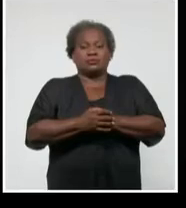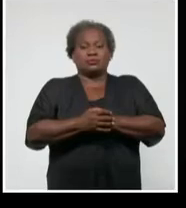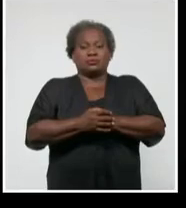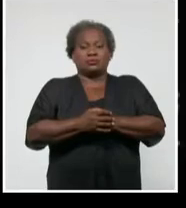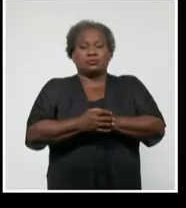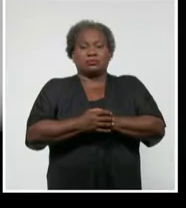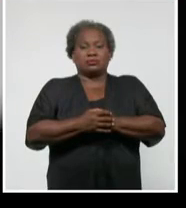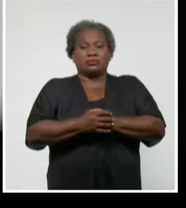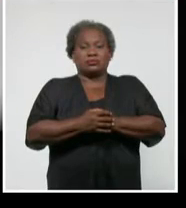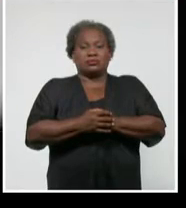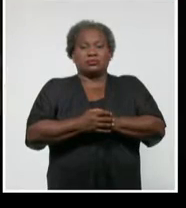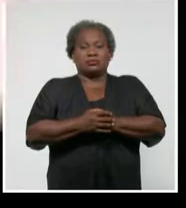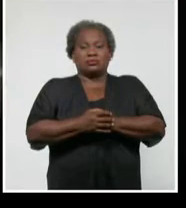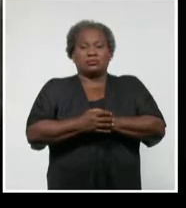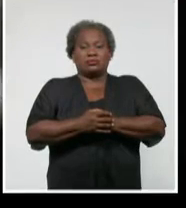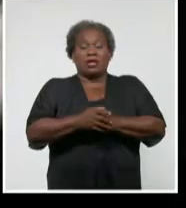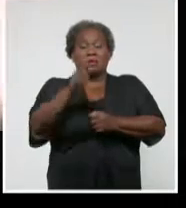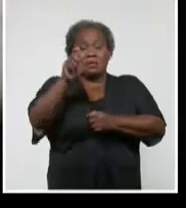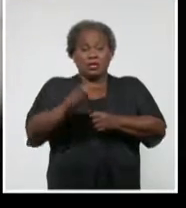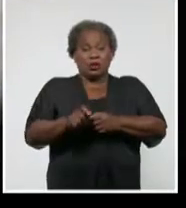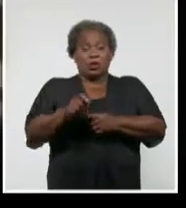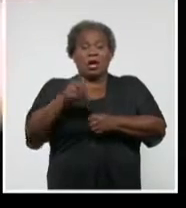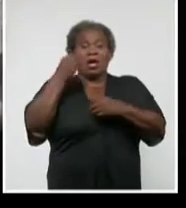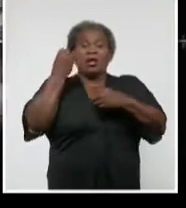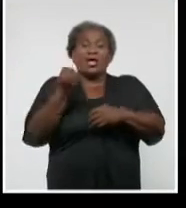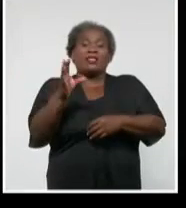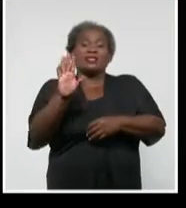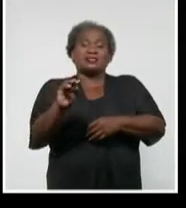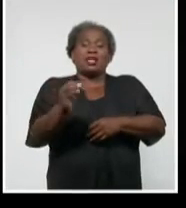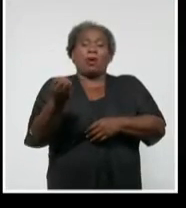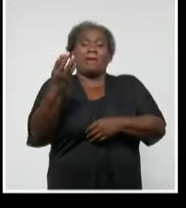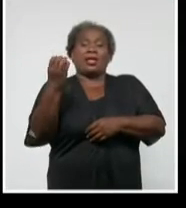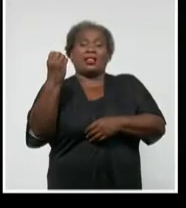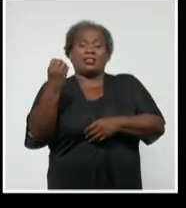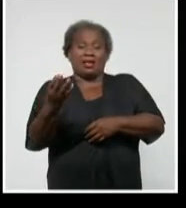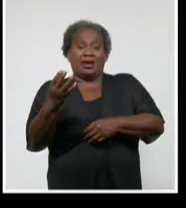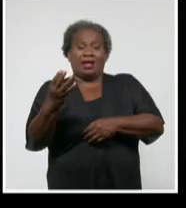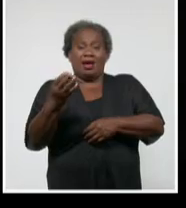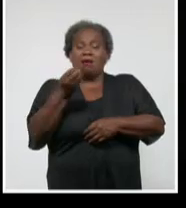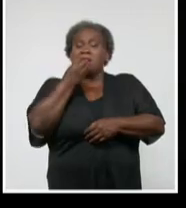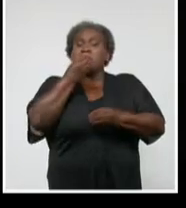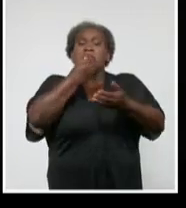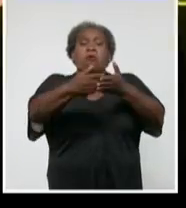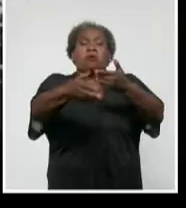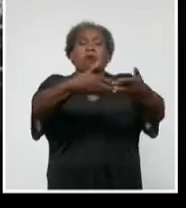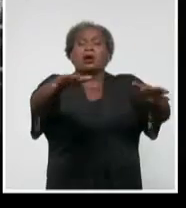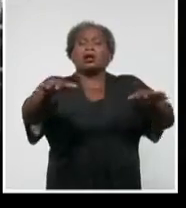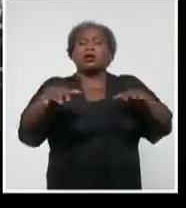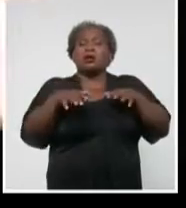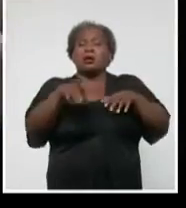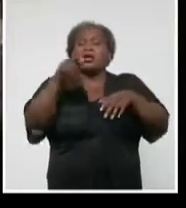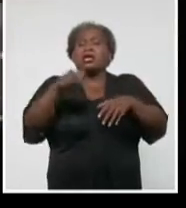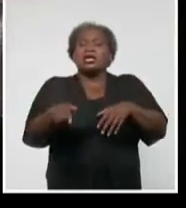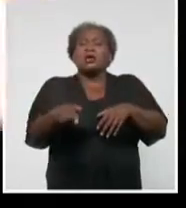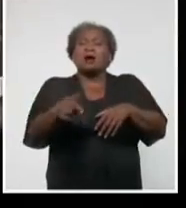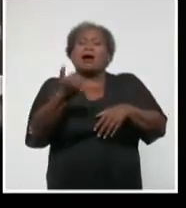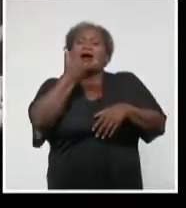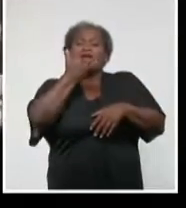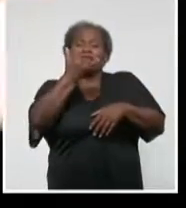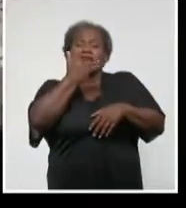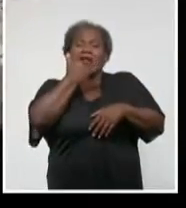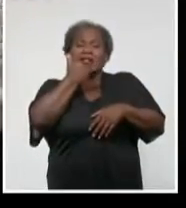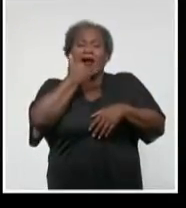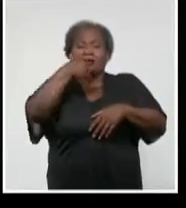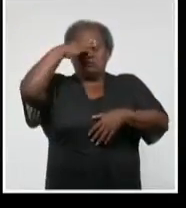Los que creyeron que sembrando mentiras y calumnias por doquier iban a desacreditar a nuestro